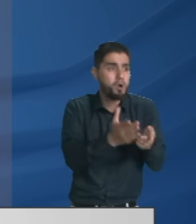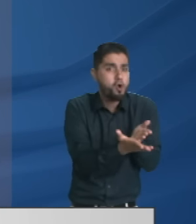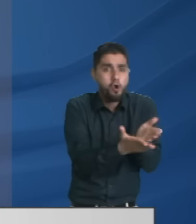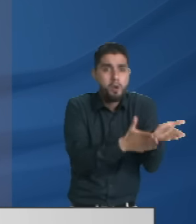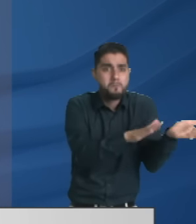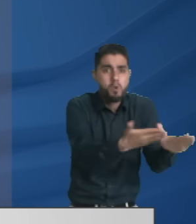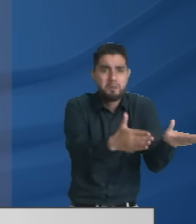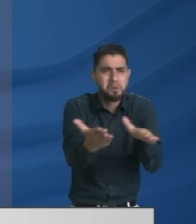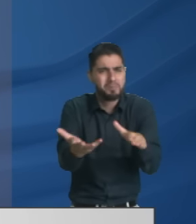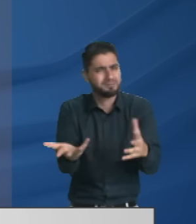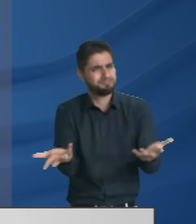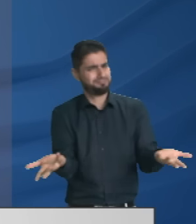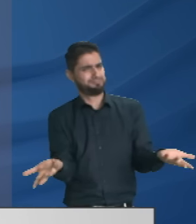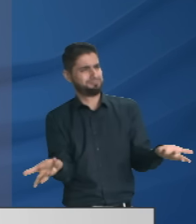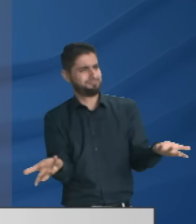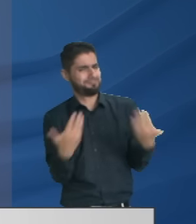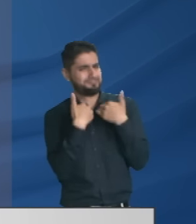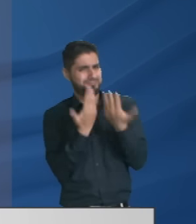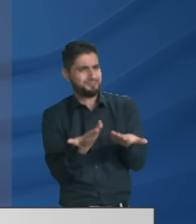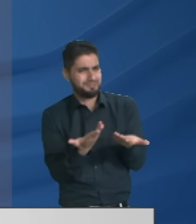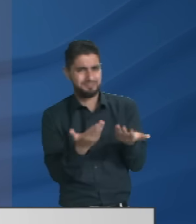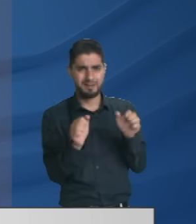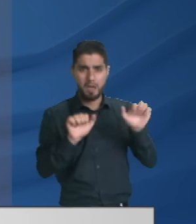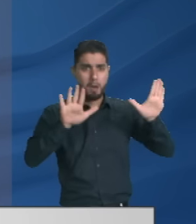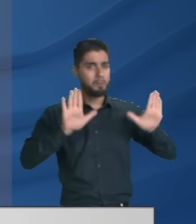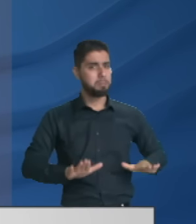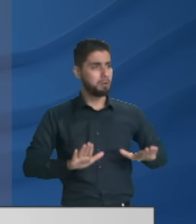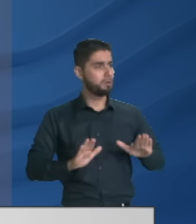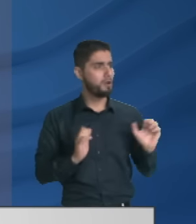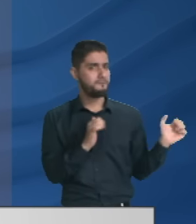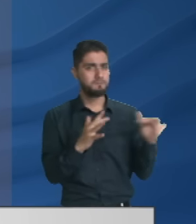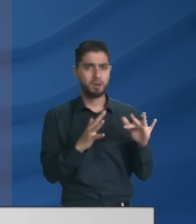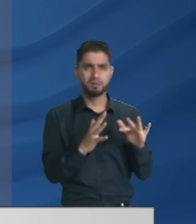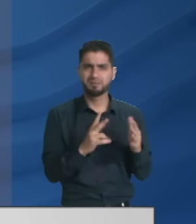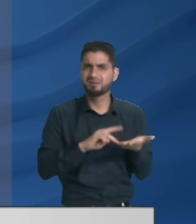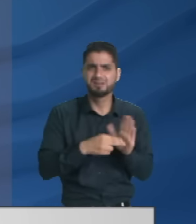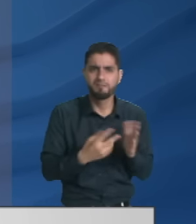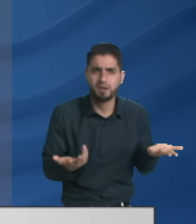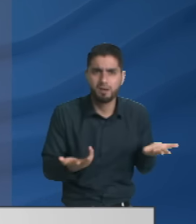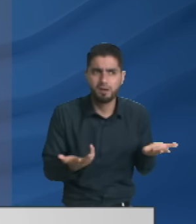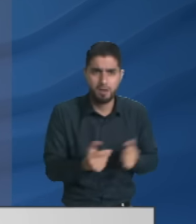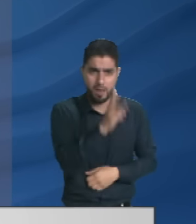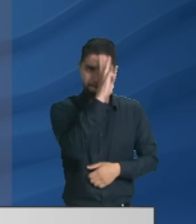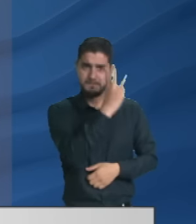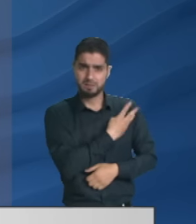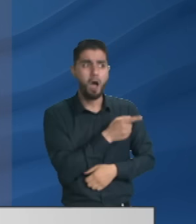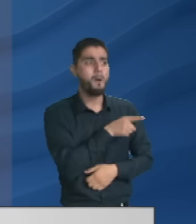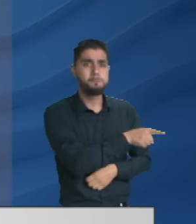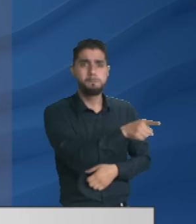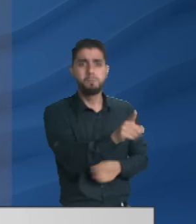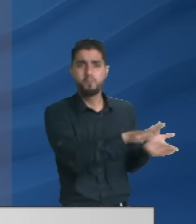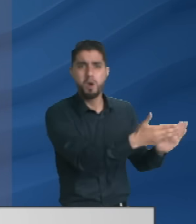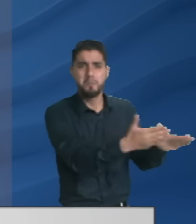no sé para él qué significa cese al fuego, pero nos están matando a los militares.